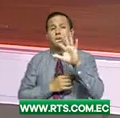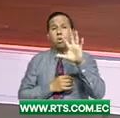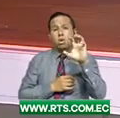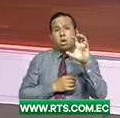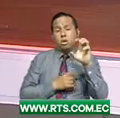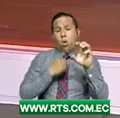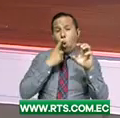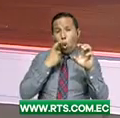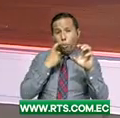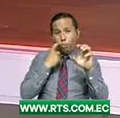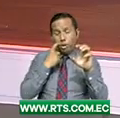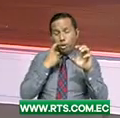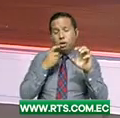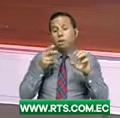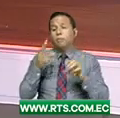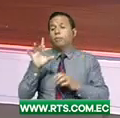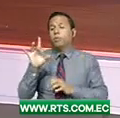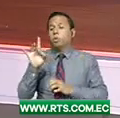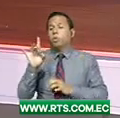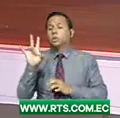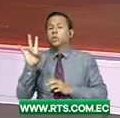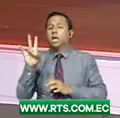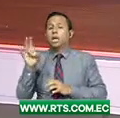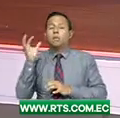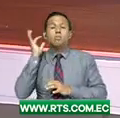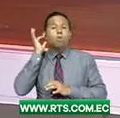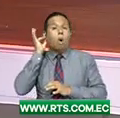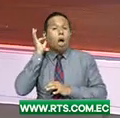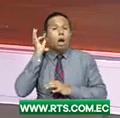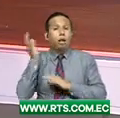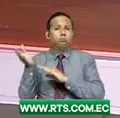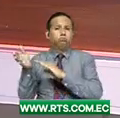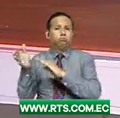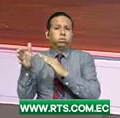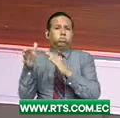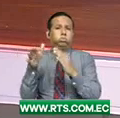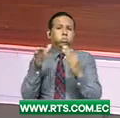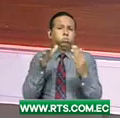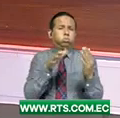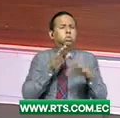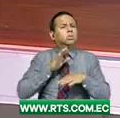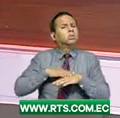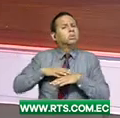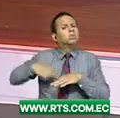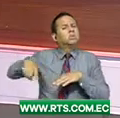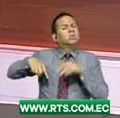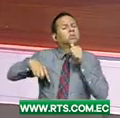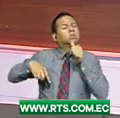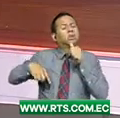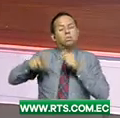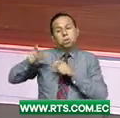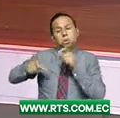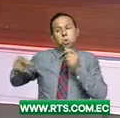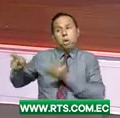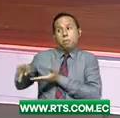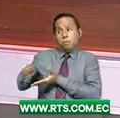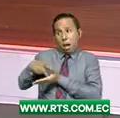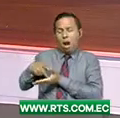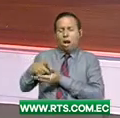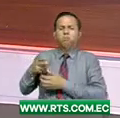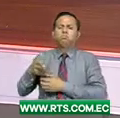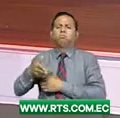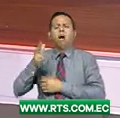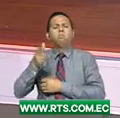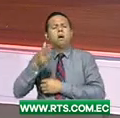hombres y 87 mujeres. La mayoría de los crímenes fueron ejecutados por sicarios contratados por